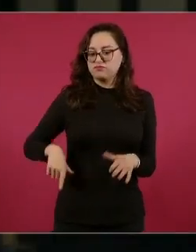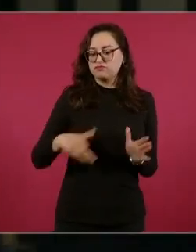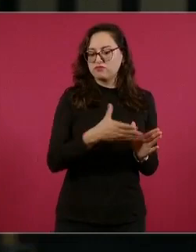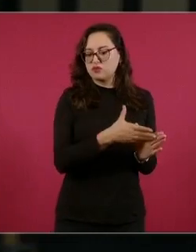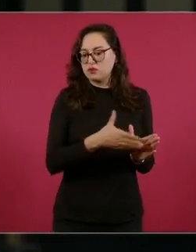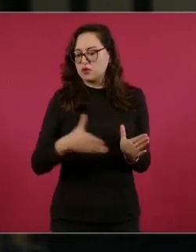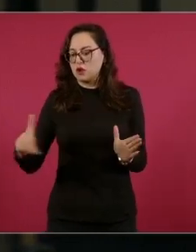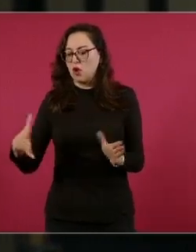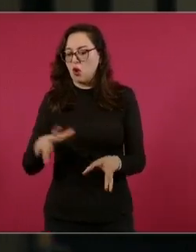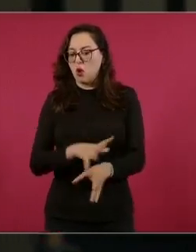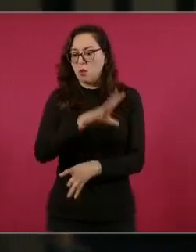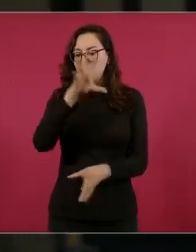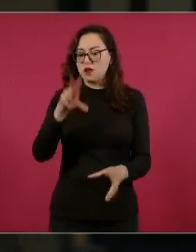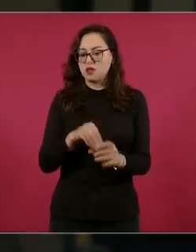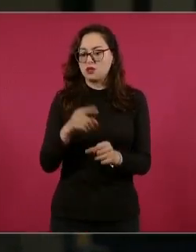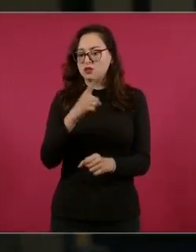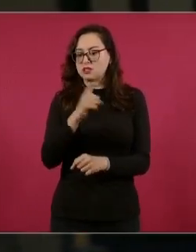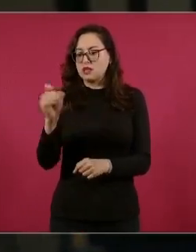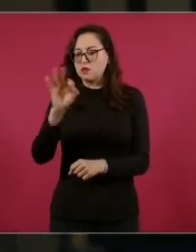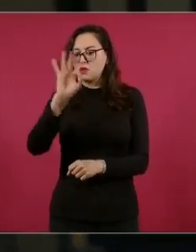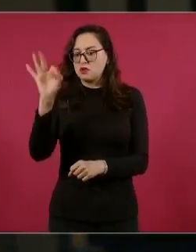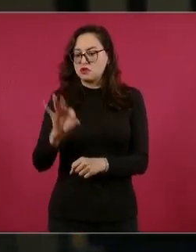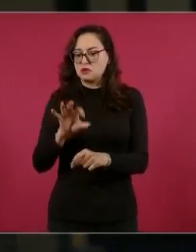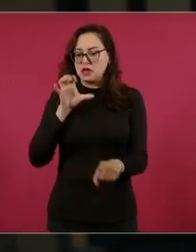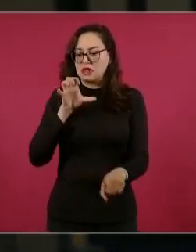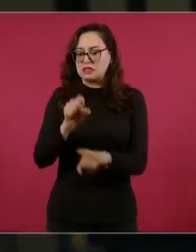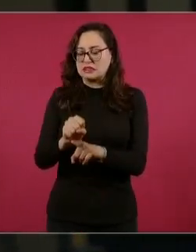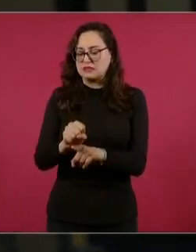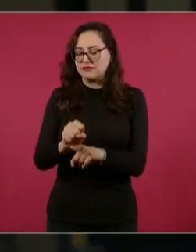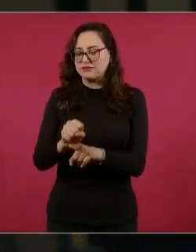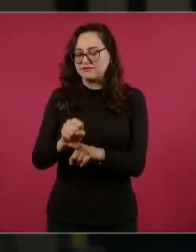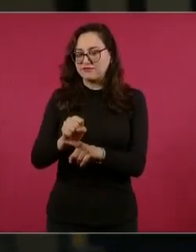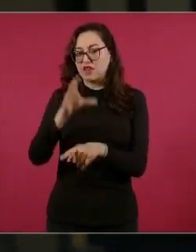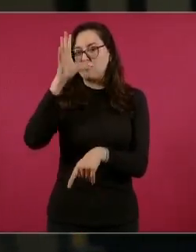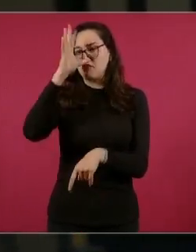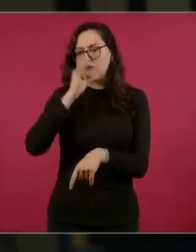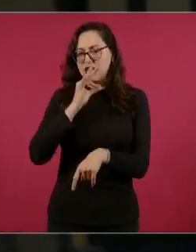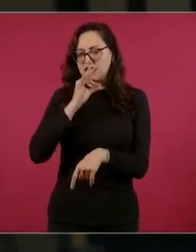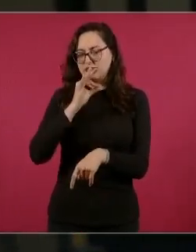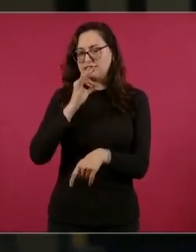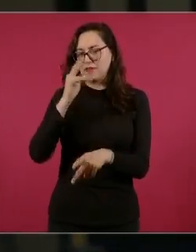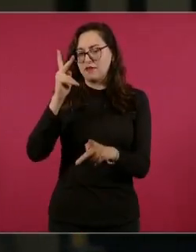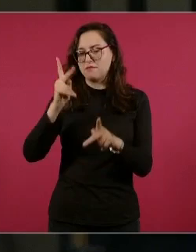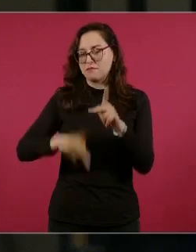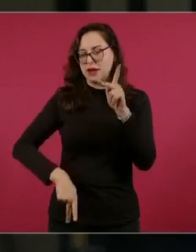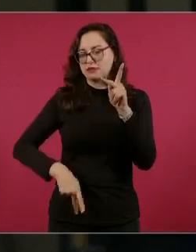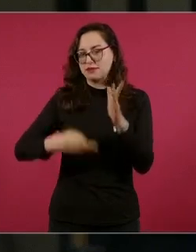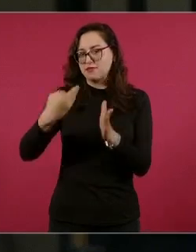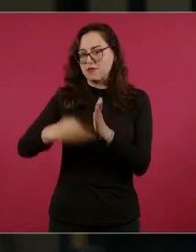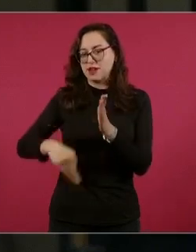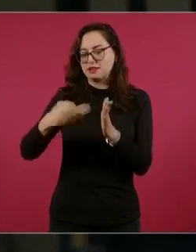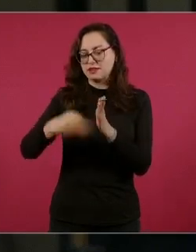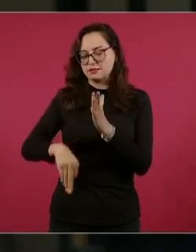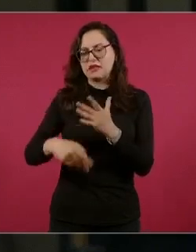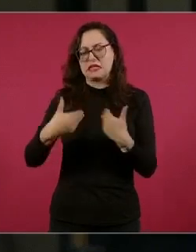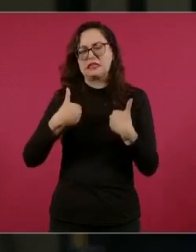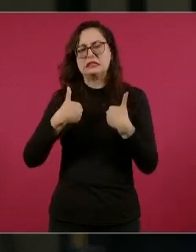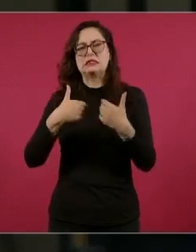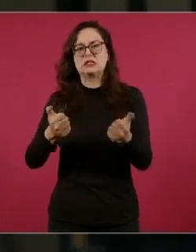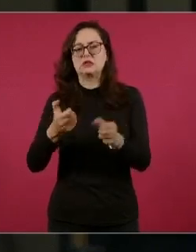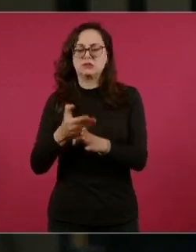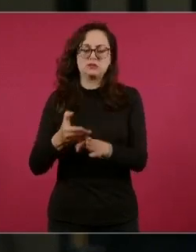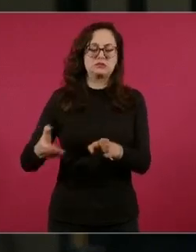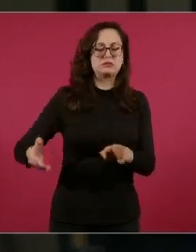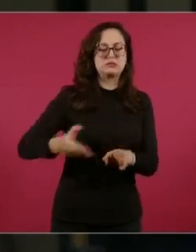no se pudo concluir la descentralización de las dependencias. No sé si este tema usted ya lo ha tratado con la